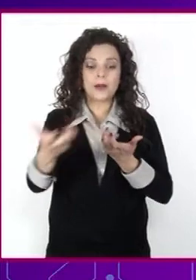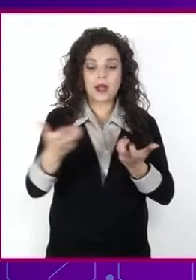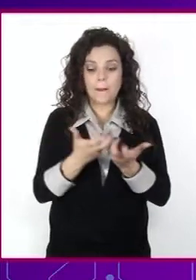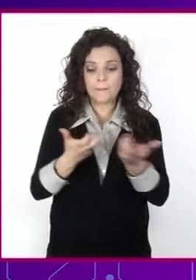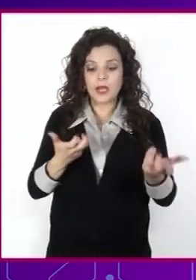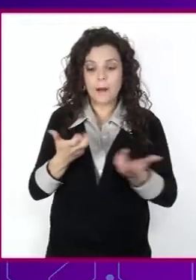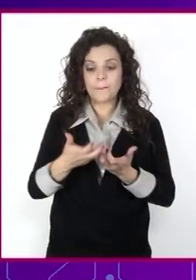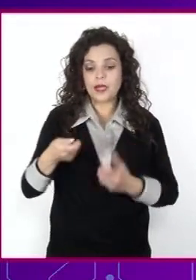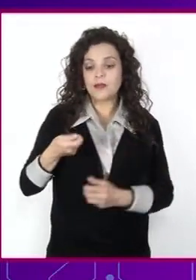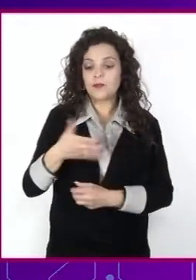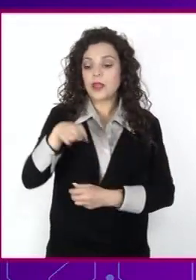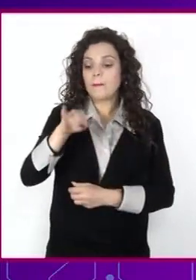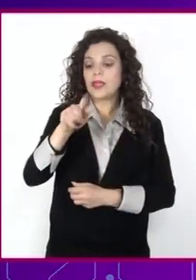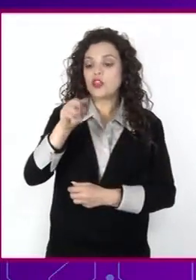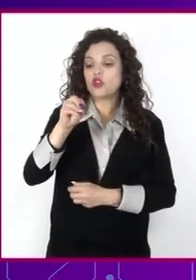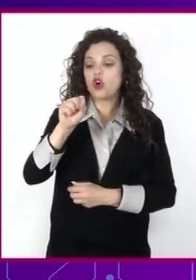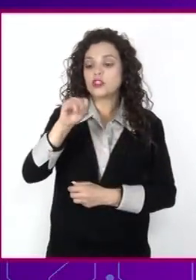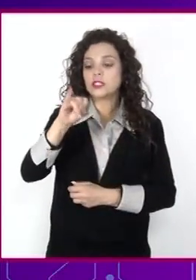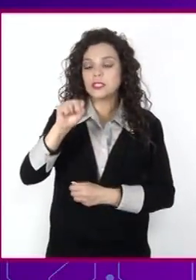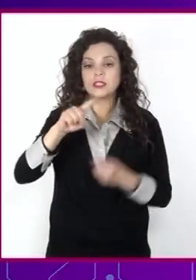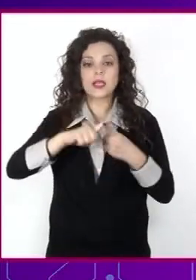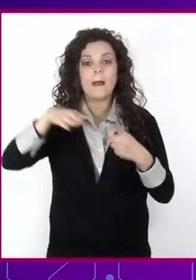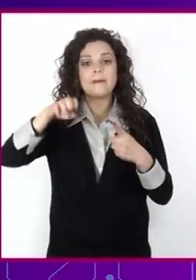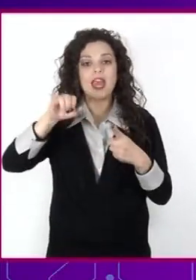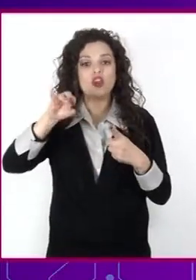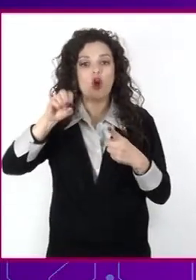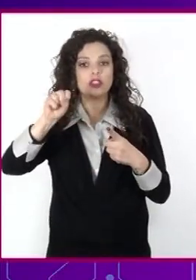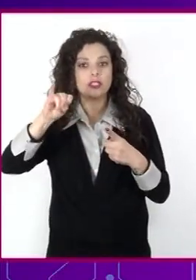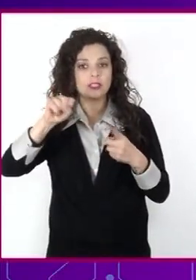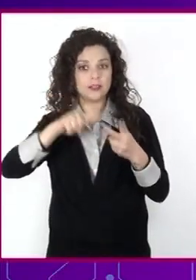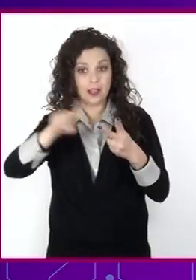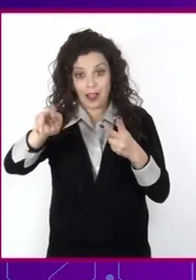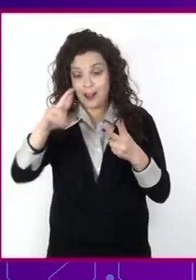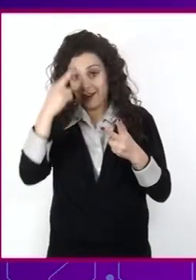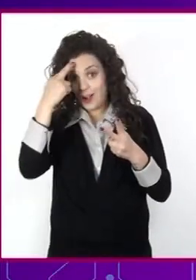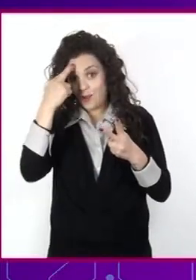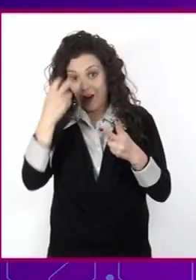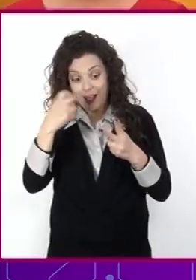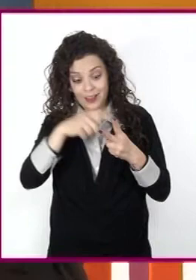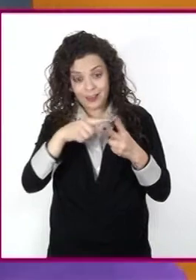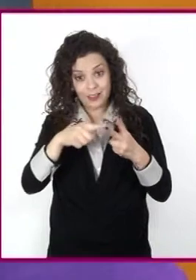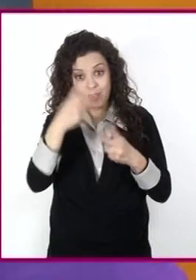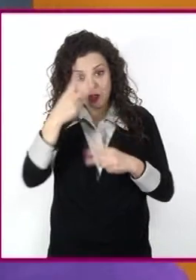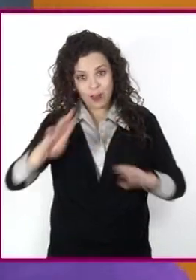mitosis o meiosis. ¿Recuerdan cuando hablamos sobre esos tipos de división celular?